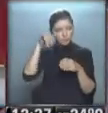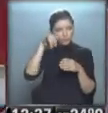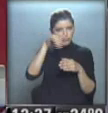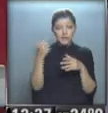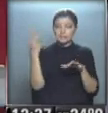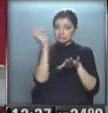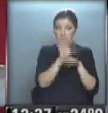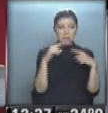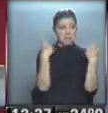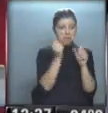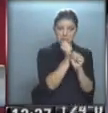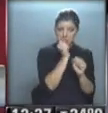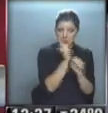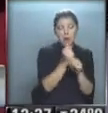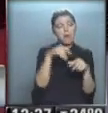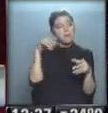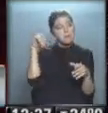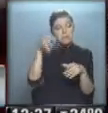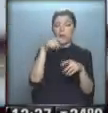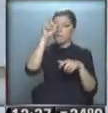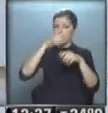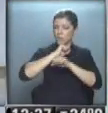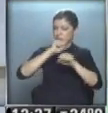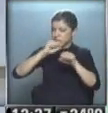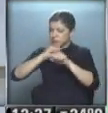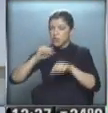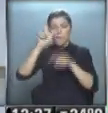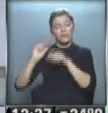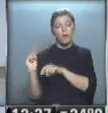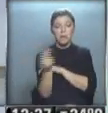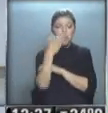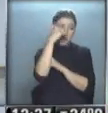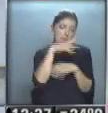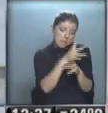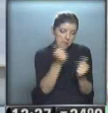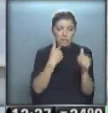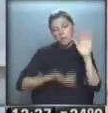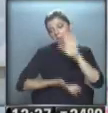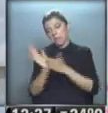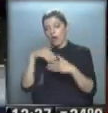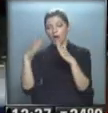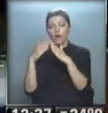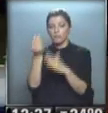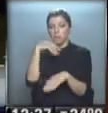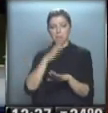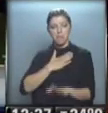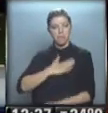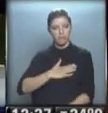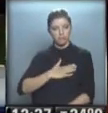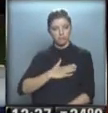desierto de un país lejano, mata combatientes y civiles y luego se va a su casa a comer tranquilamente con sus